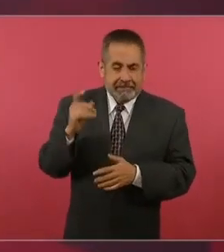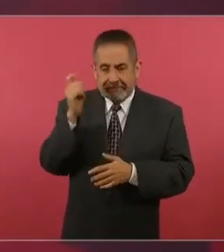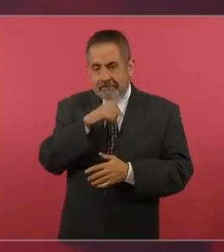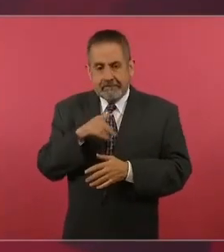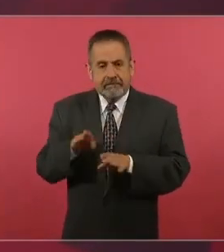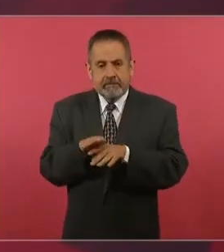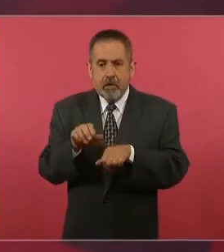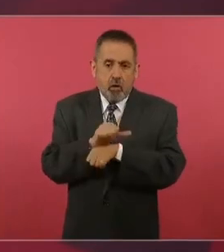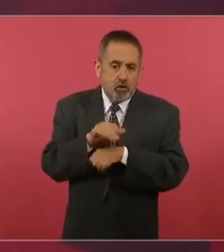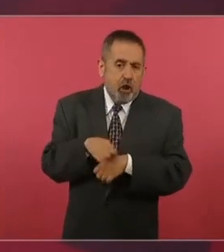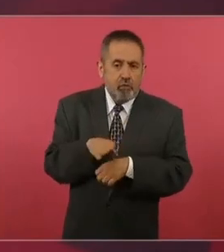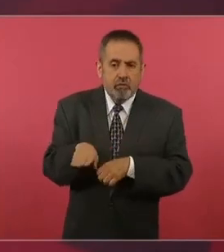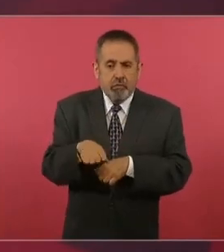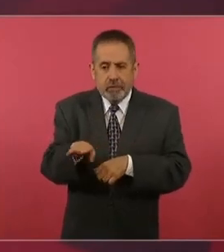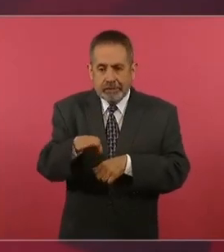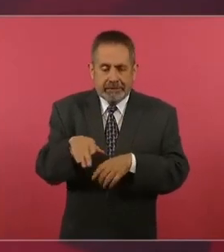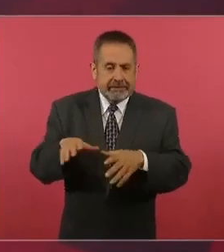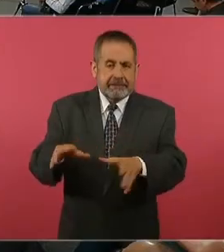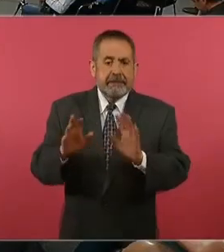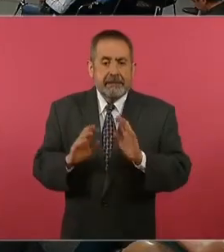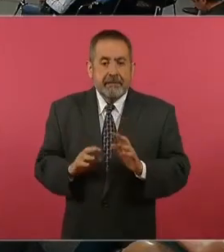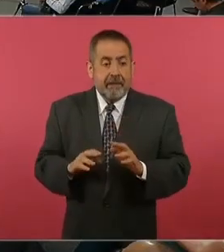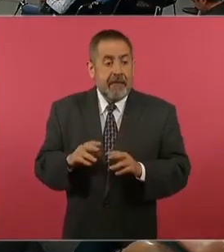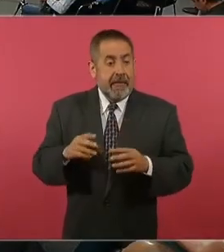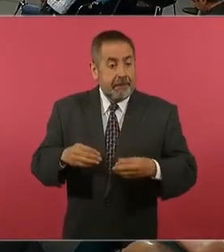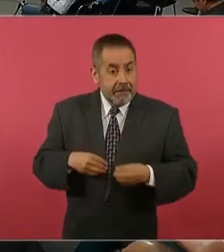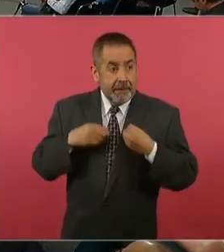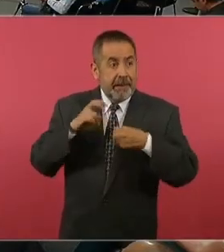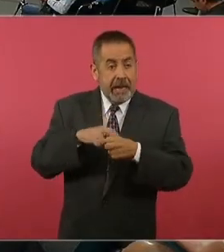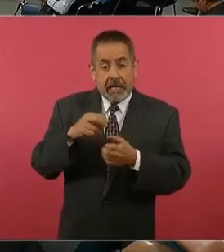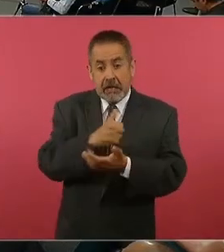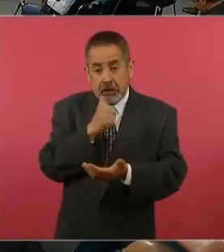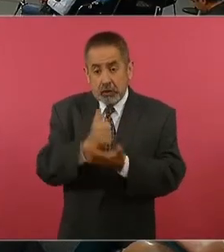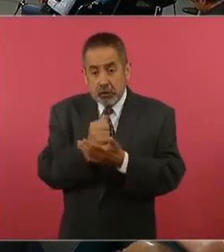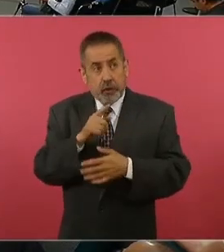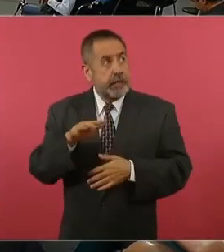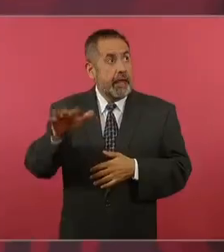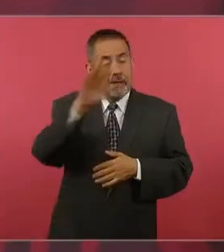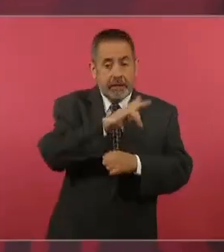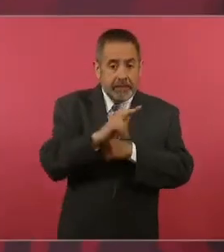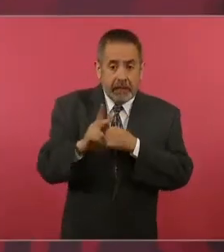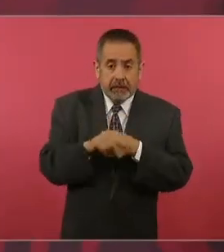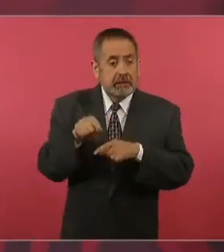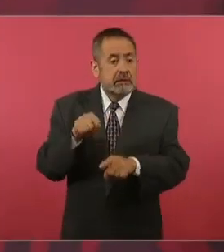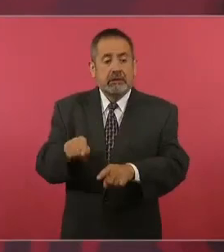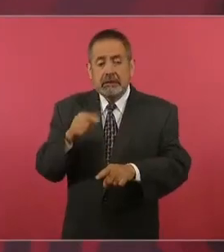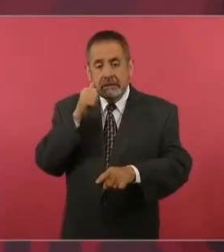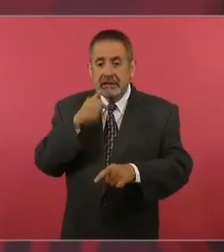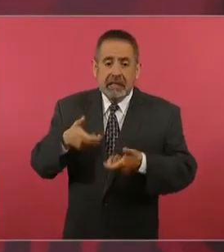principal preocupación de la gente que vive en las ciudades en el país.